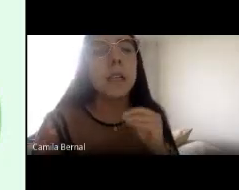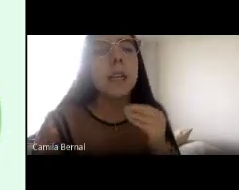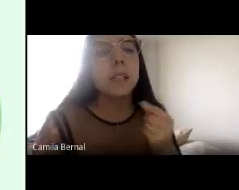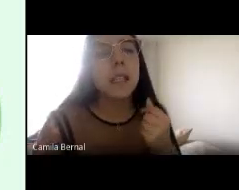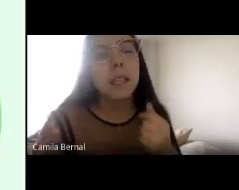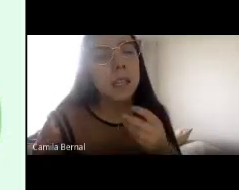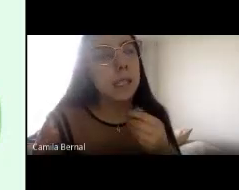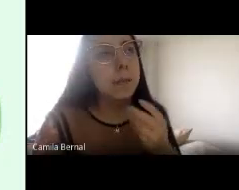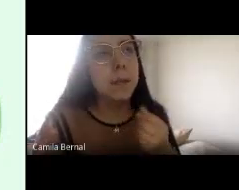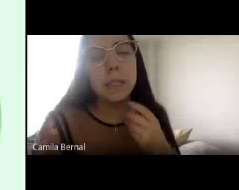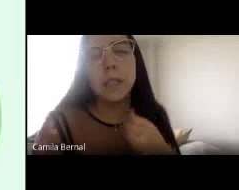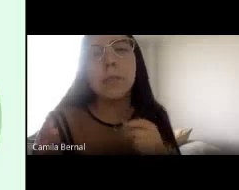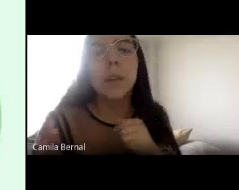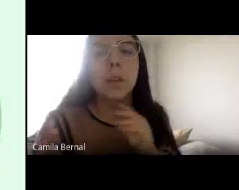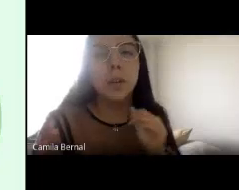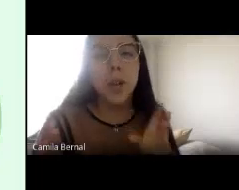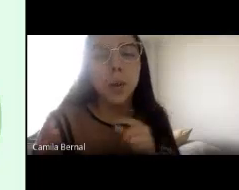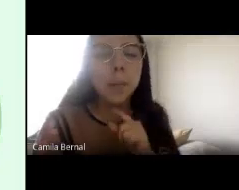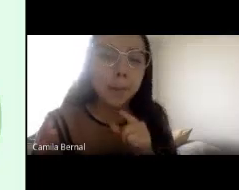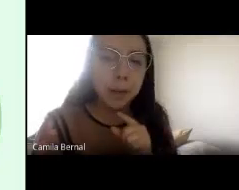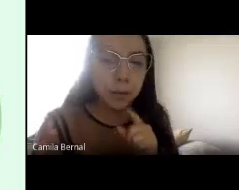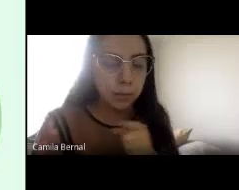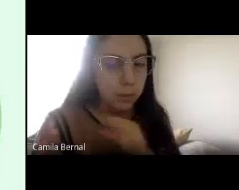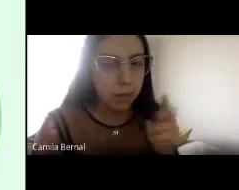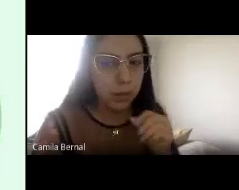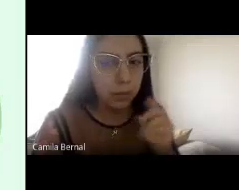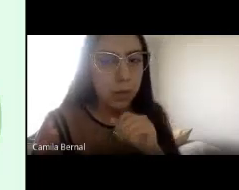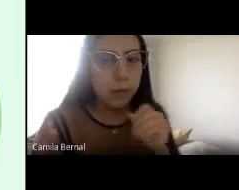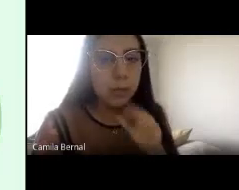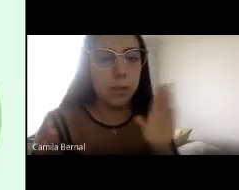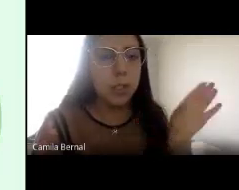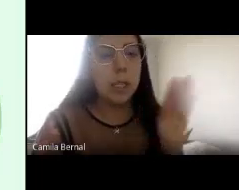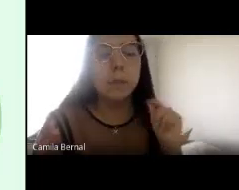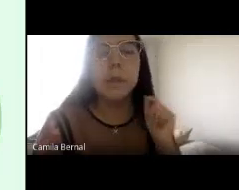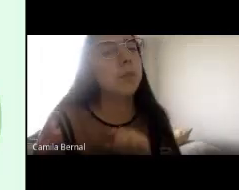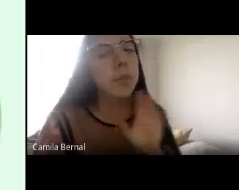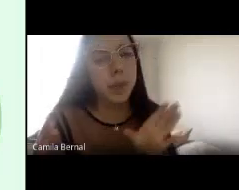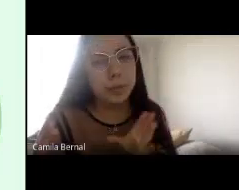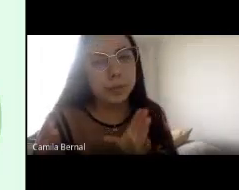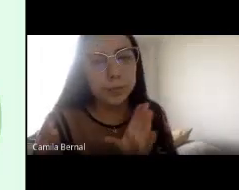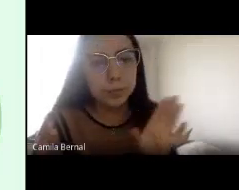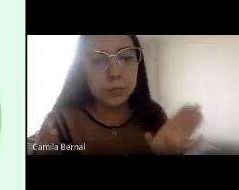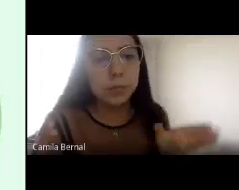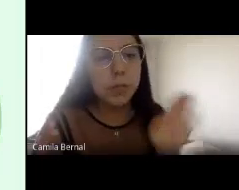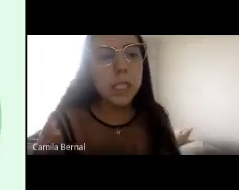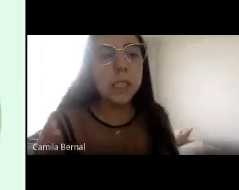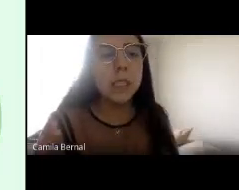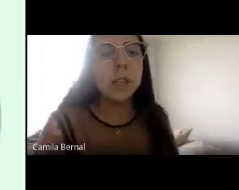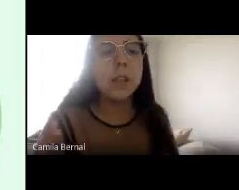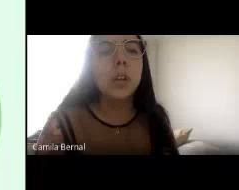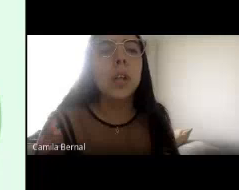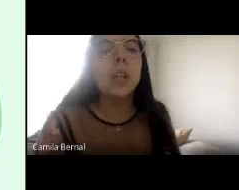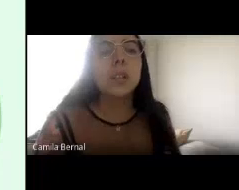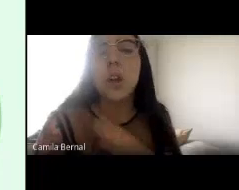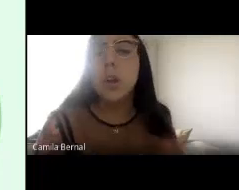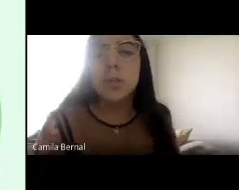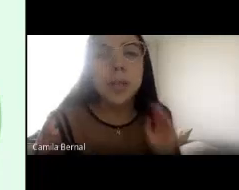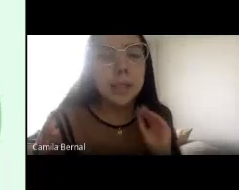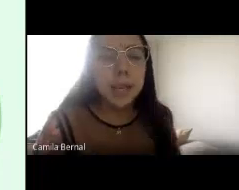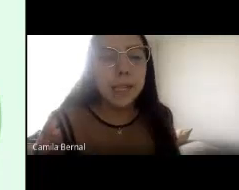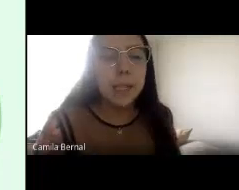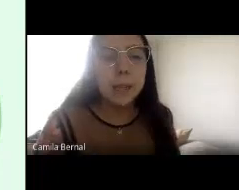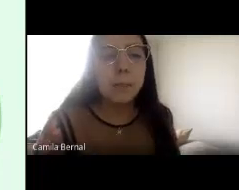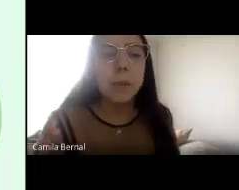piedras tienen que limpiarse también con agua, pero simplemente con agua. Entonces se limpian muy bien. Ya teniendo todos